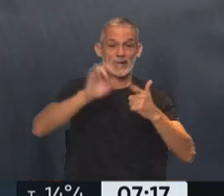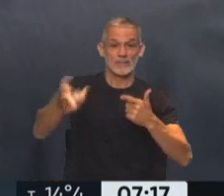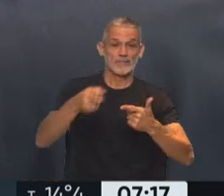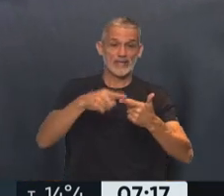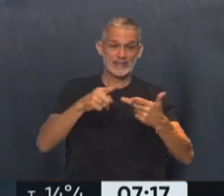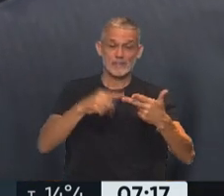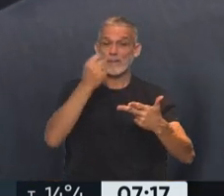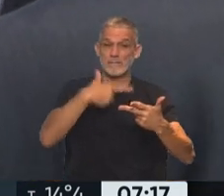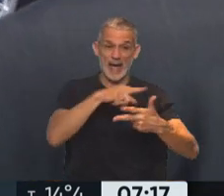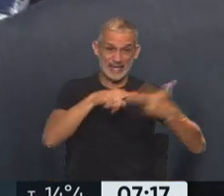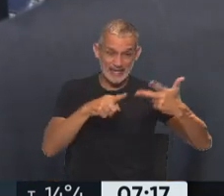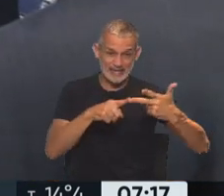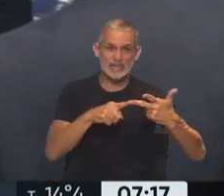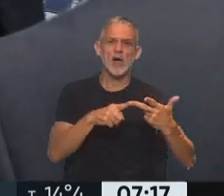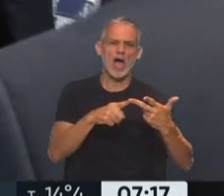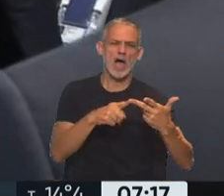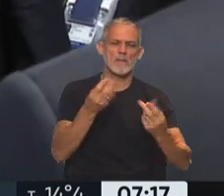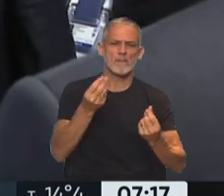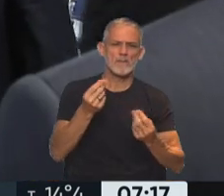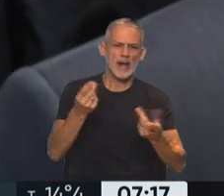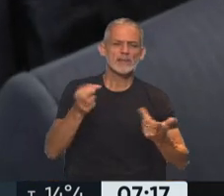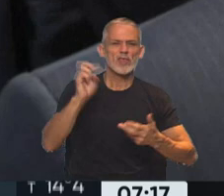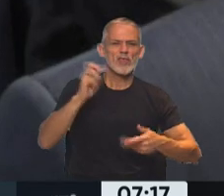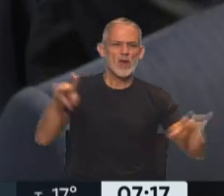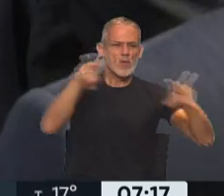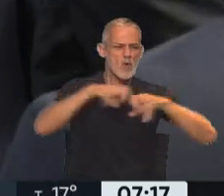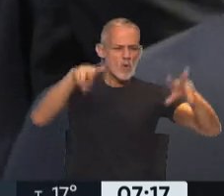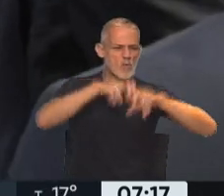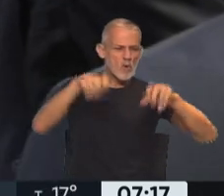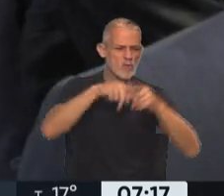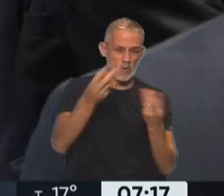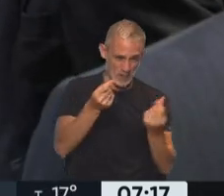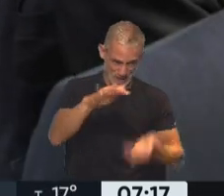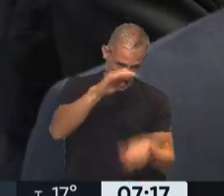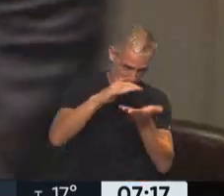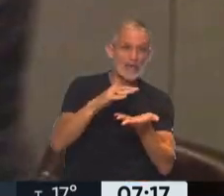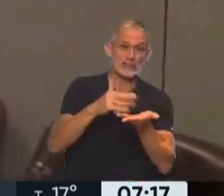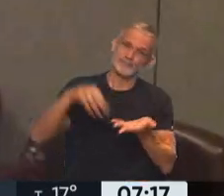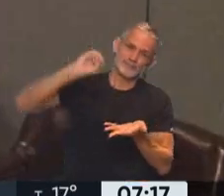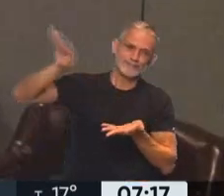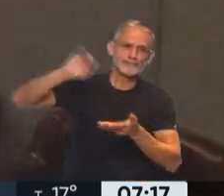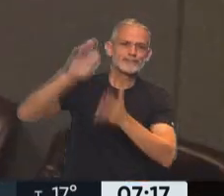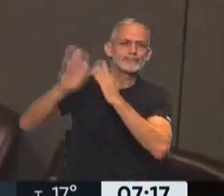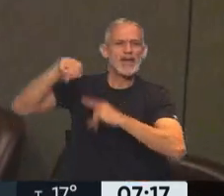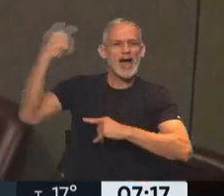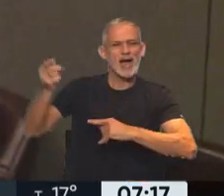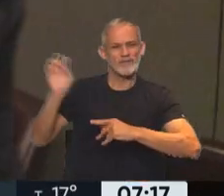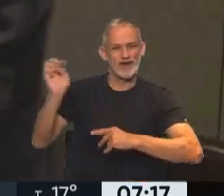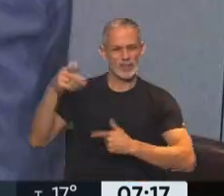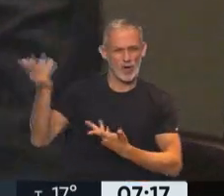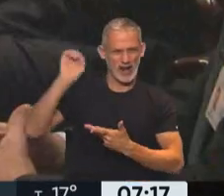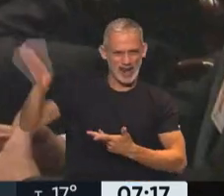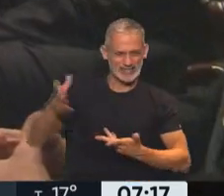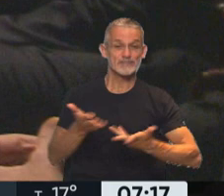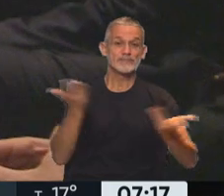de macri que les permitió obtener importantes rentas financieras que luego sacaron del país por lo tanto digo que esos sectores que